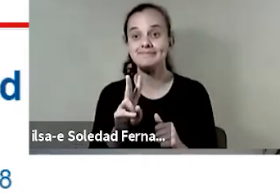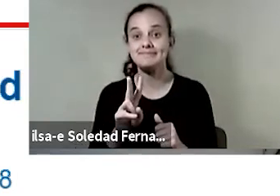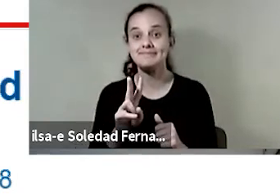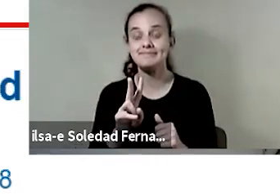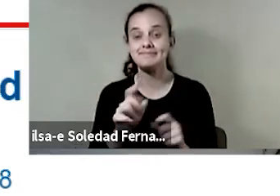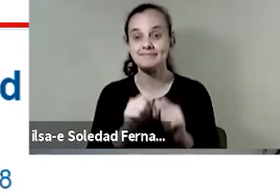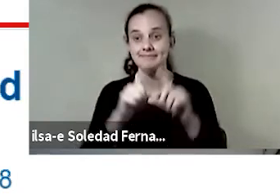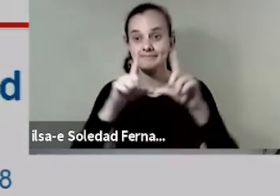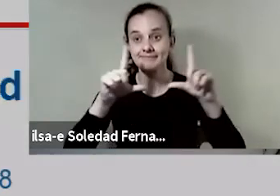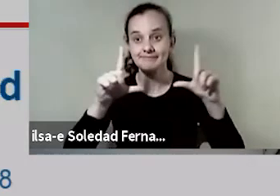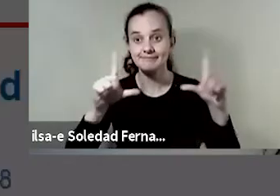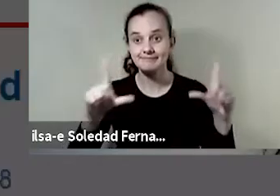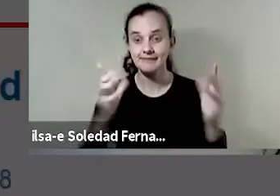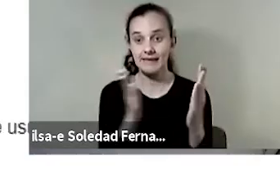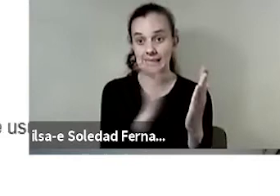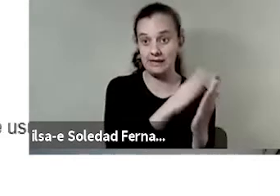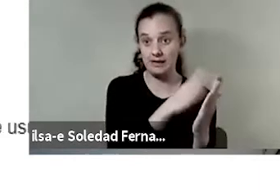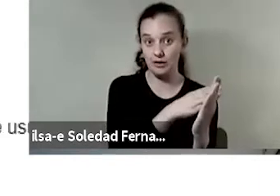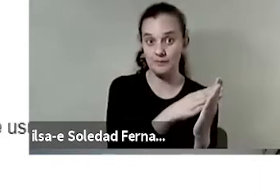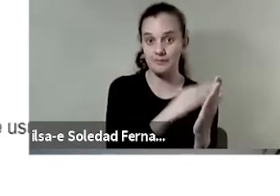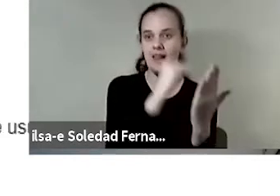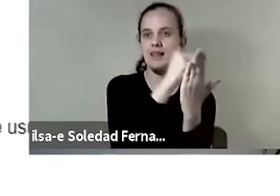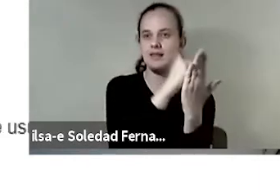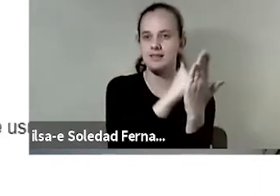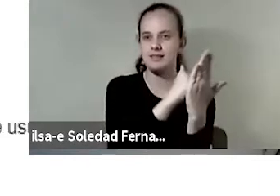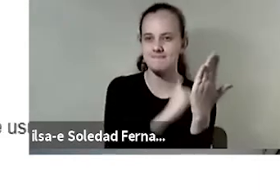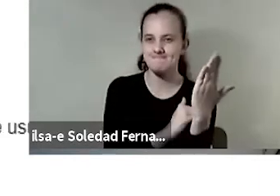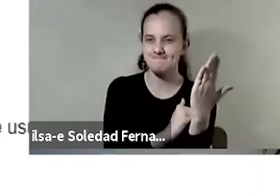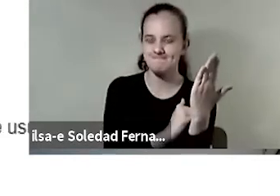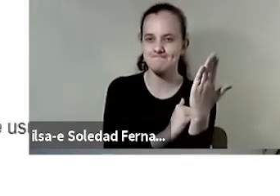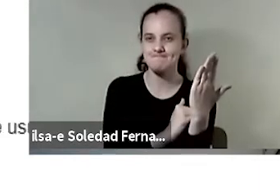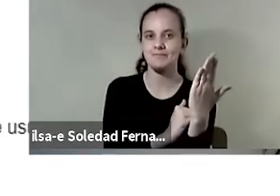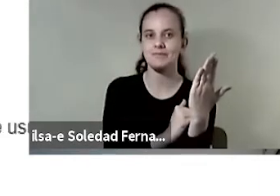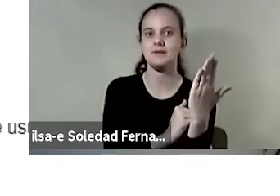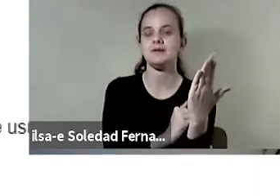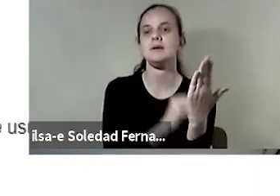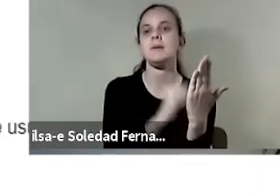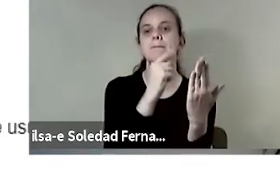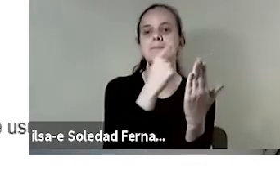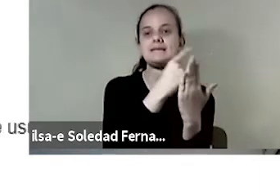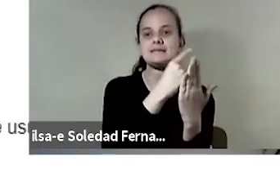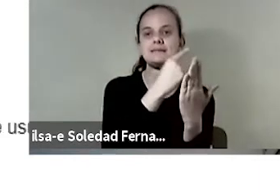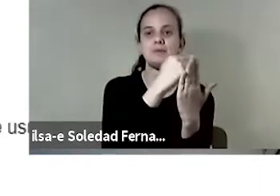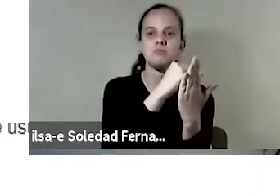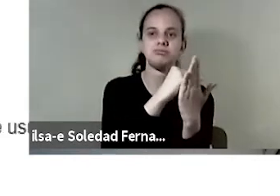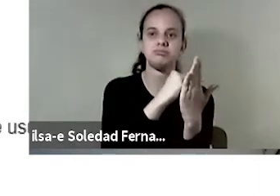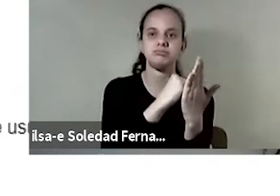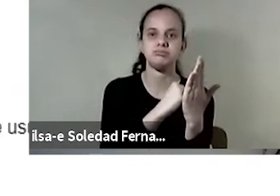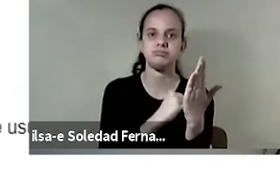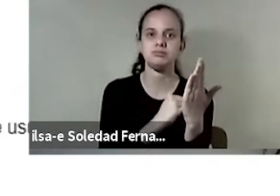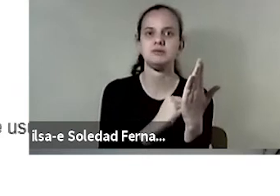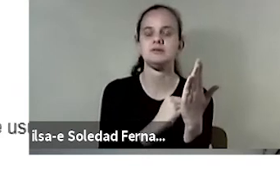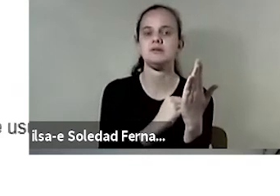del cuerpo de este documento. Ahora sí, lo que les voy a estar mostrando es, del lado izquierdo van a ver la